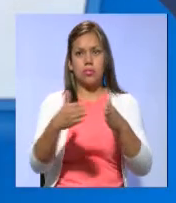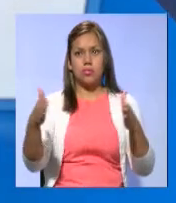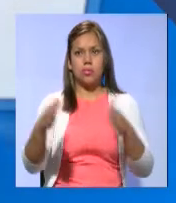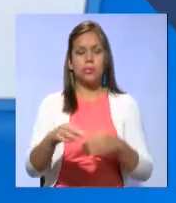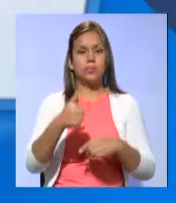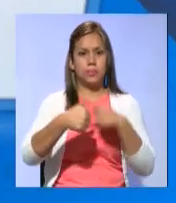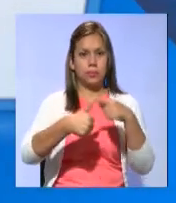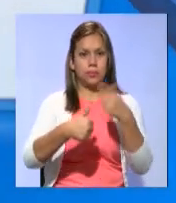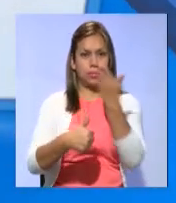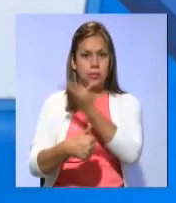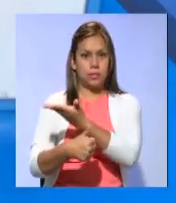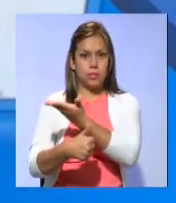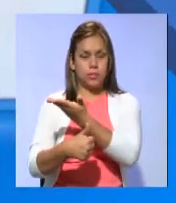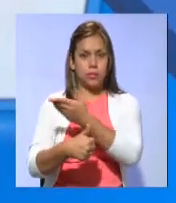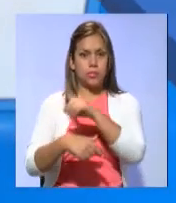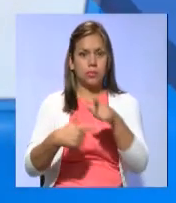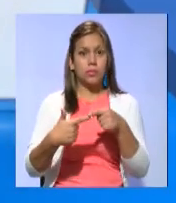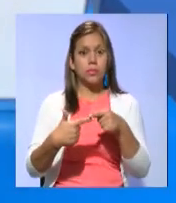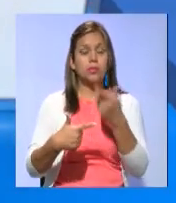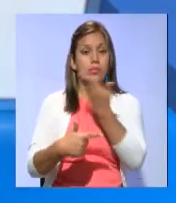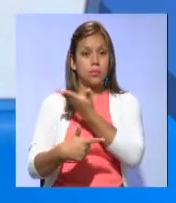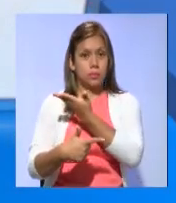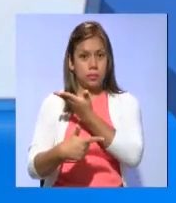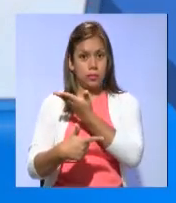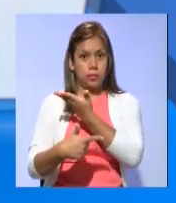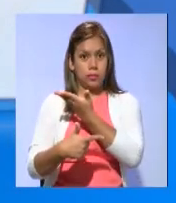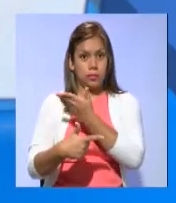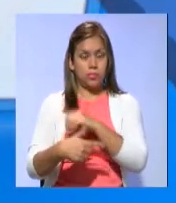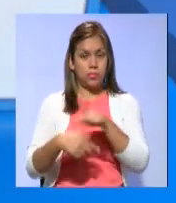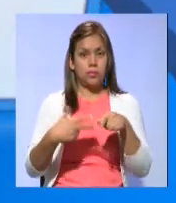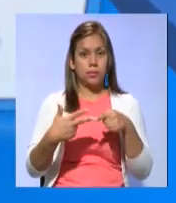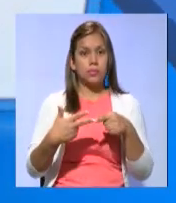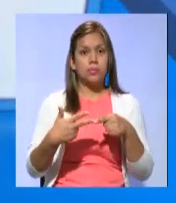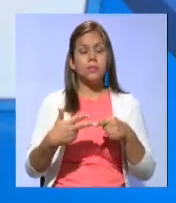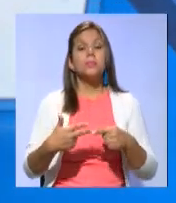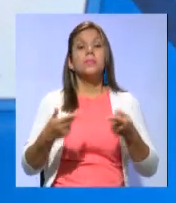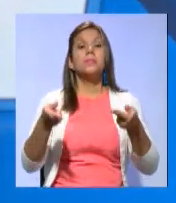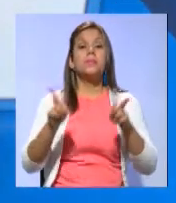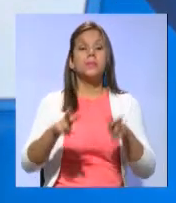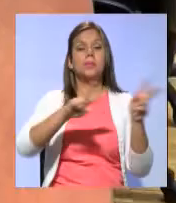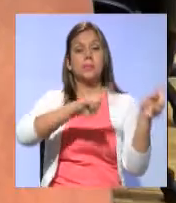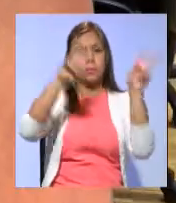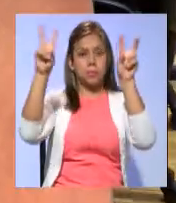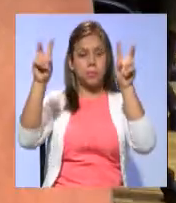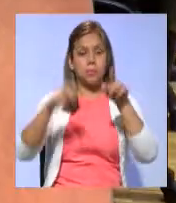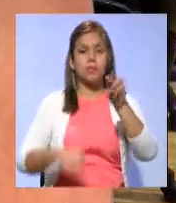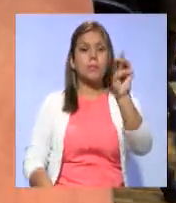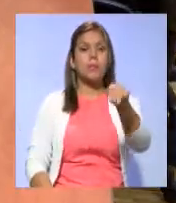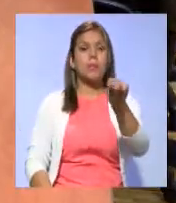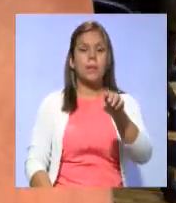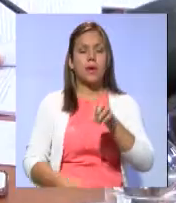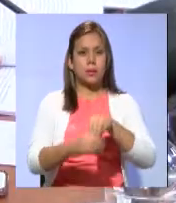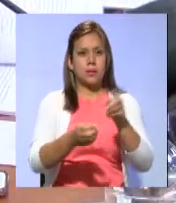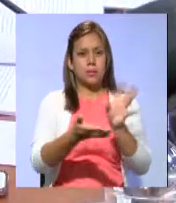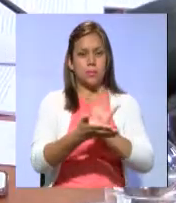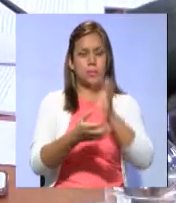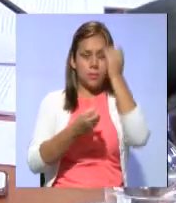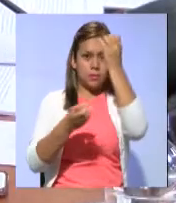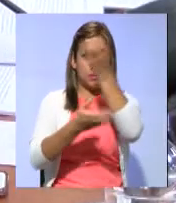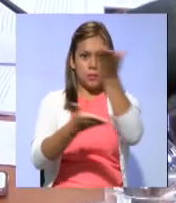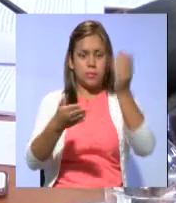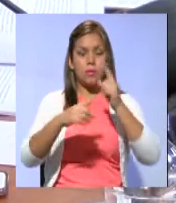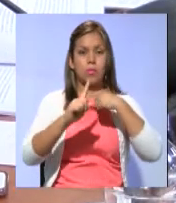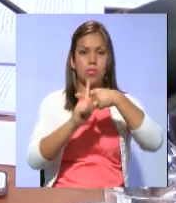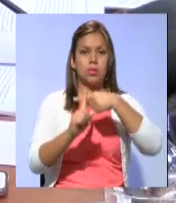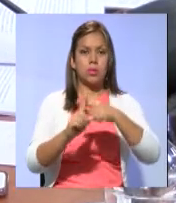Esquelal, Narda Solanda, Rodríguez Ayala, Mónica Silvana. En otro tema, para este martes, el Pleno conocerá el informe favorable